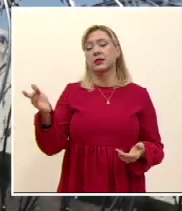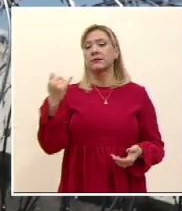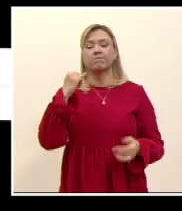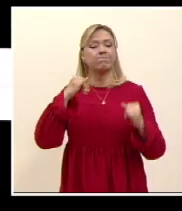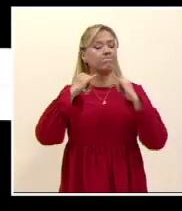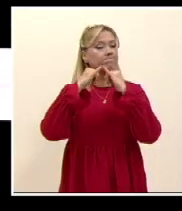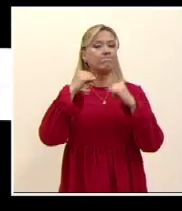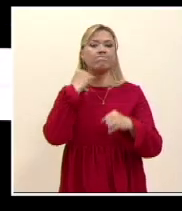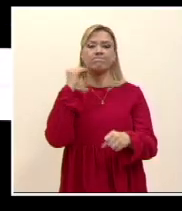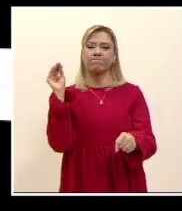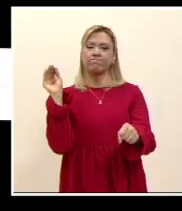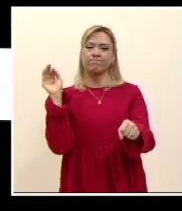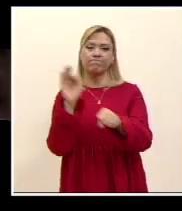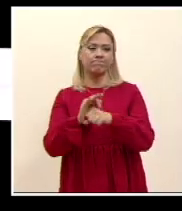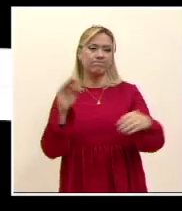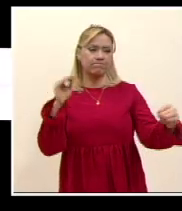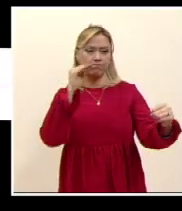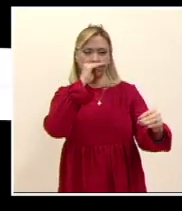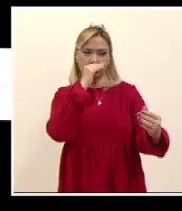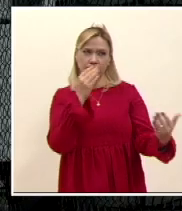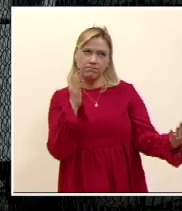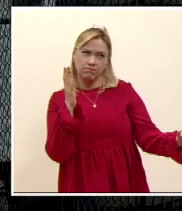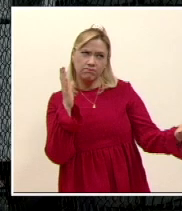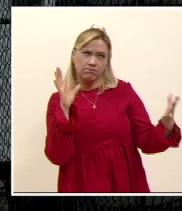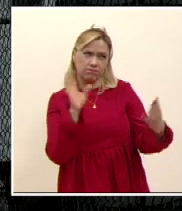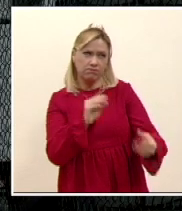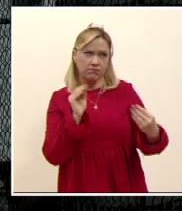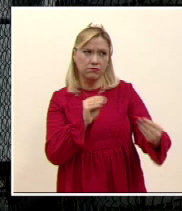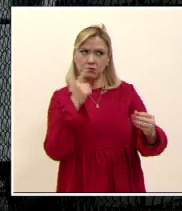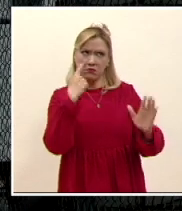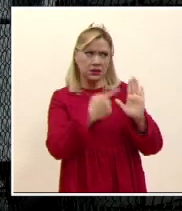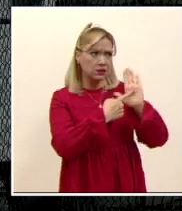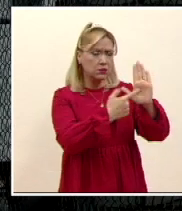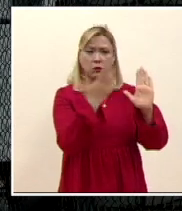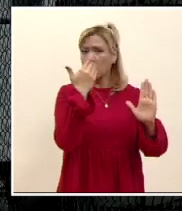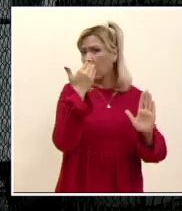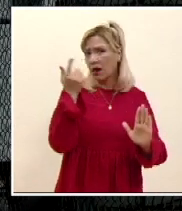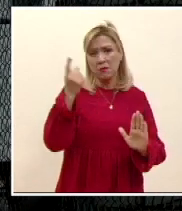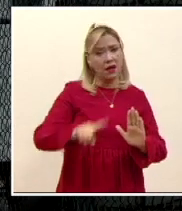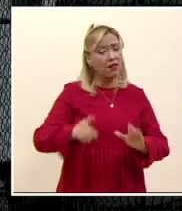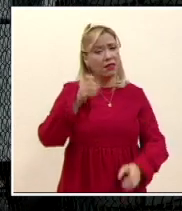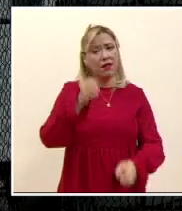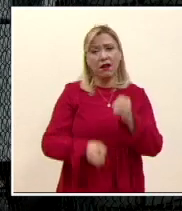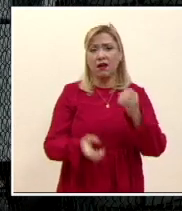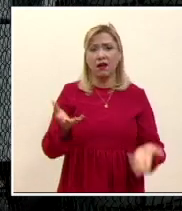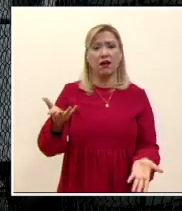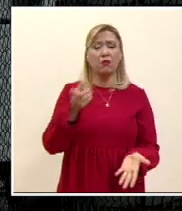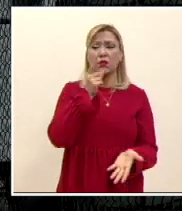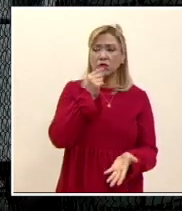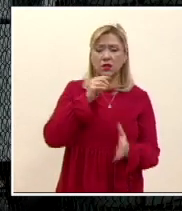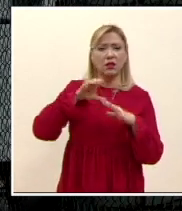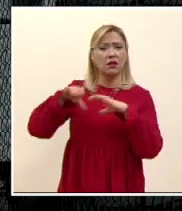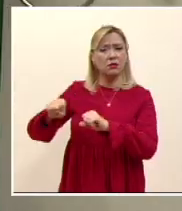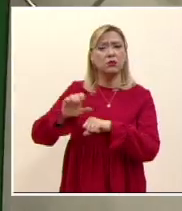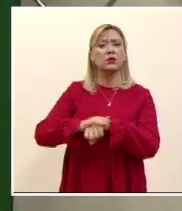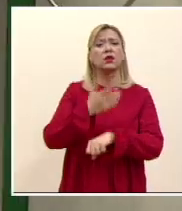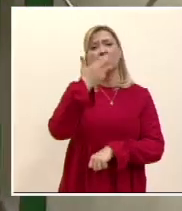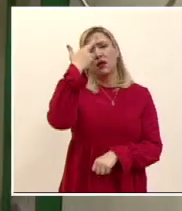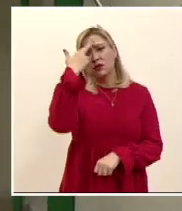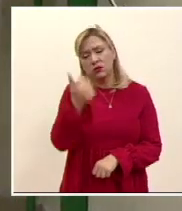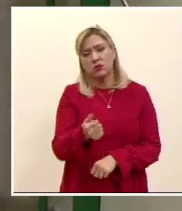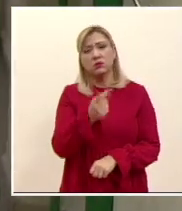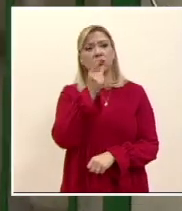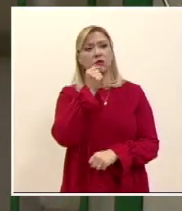se demostró que su detención fue ilegal, pues no se presentó mandato judicial ni se identificaron los elementos de la